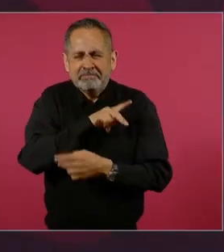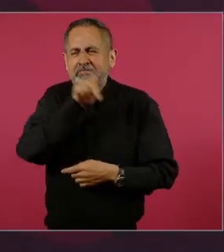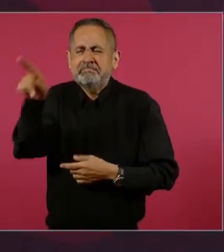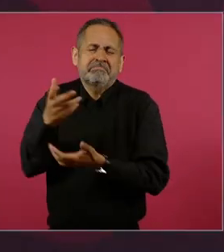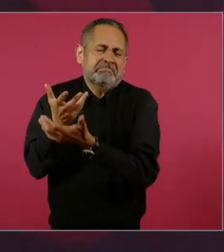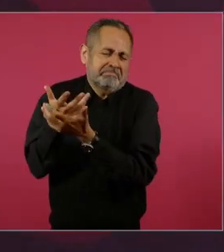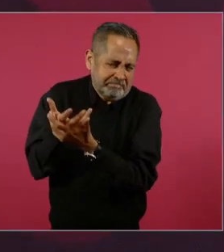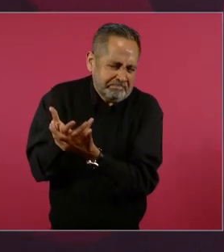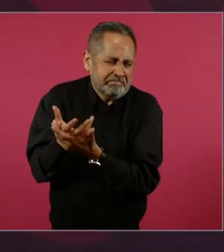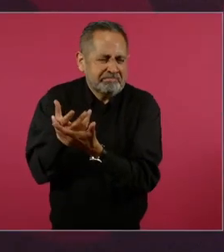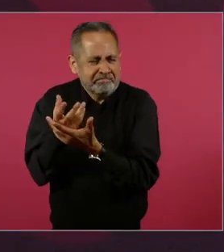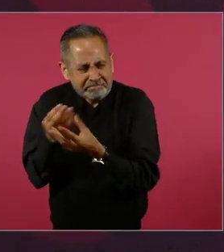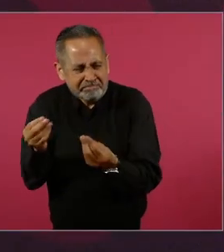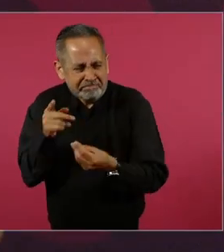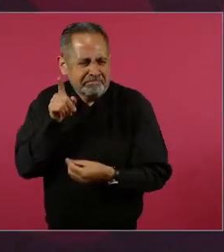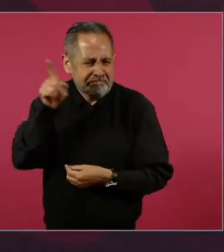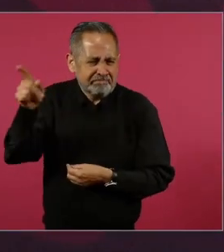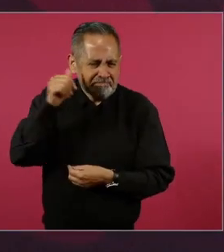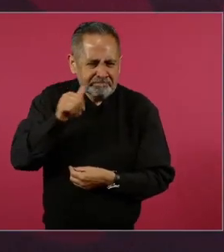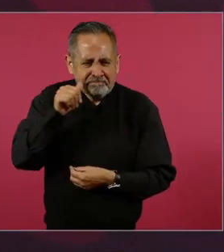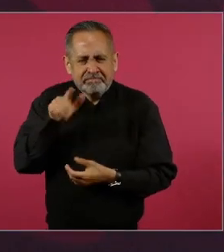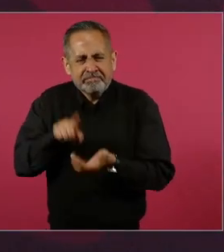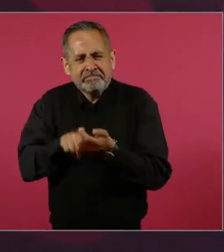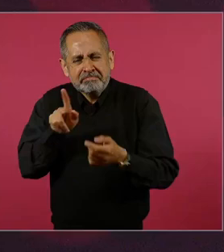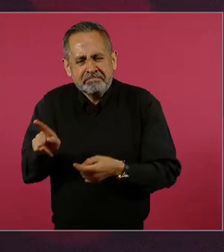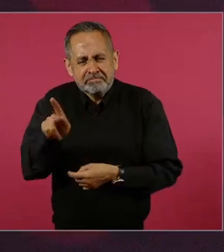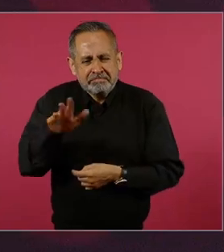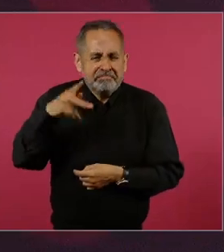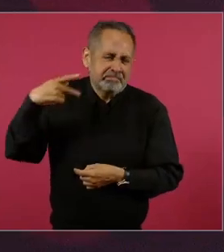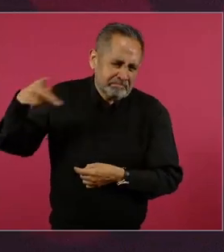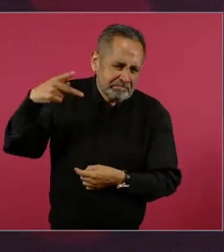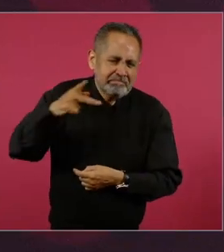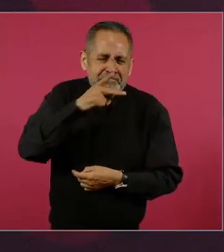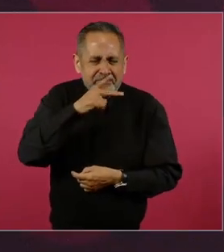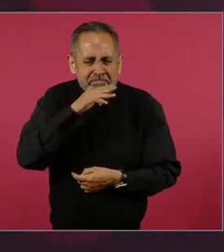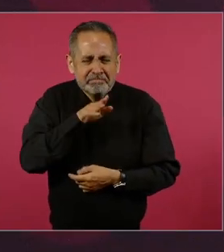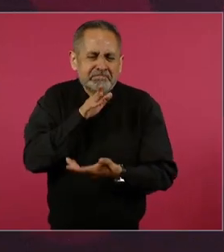a los pueblos de sus padres.